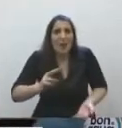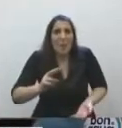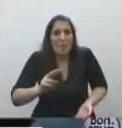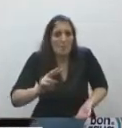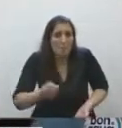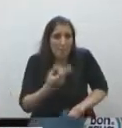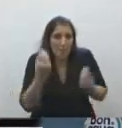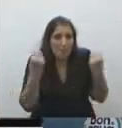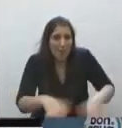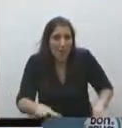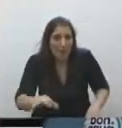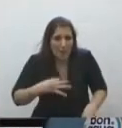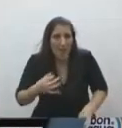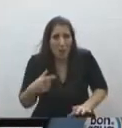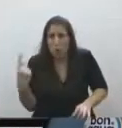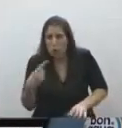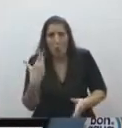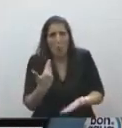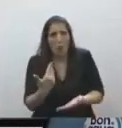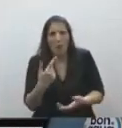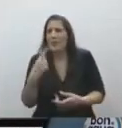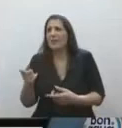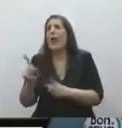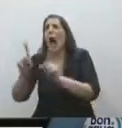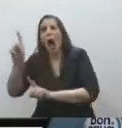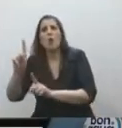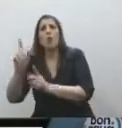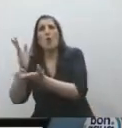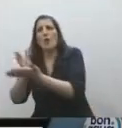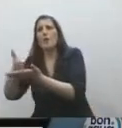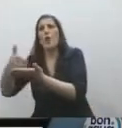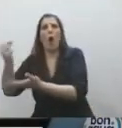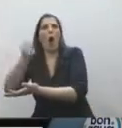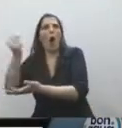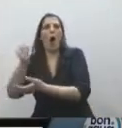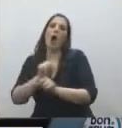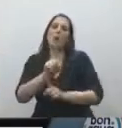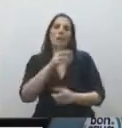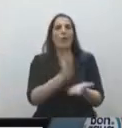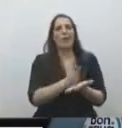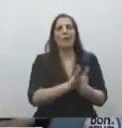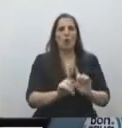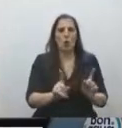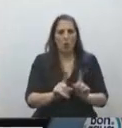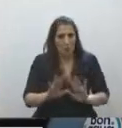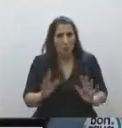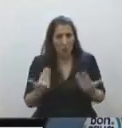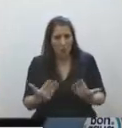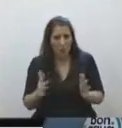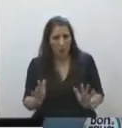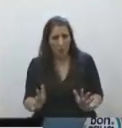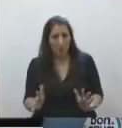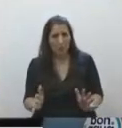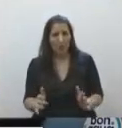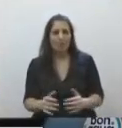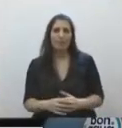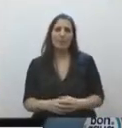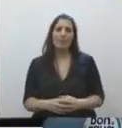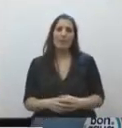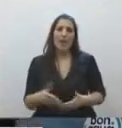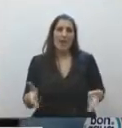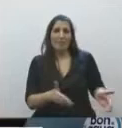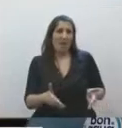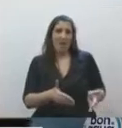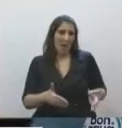confío muchísimo en esa gente, y creo que si coordinamos y juntos trabajamos, y el sí a la vida no es solamente